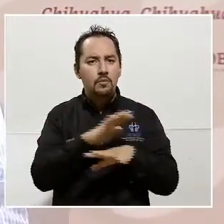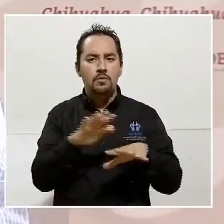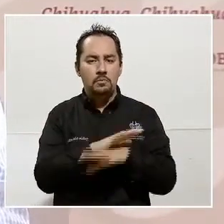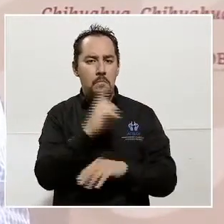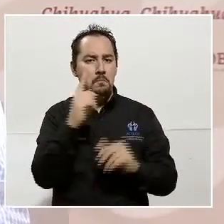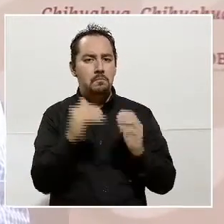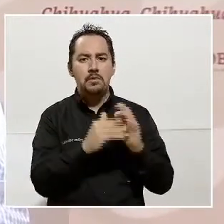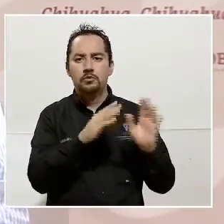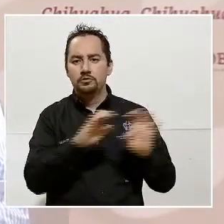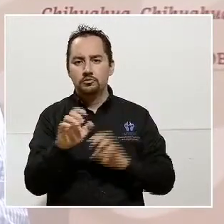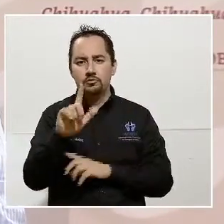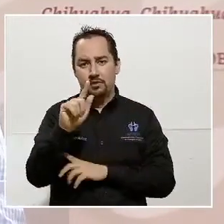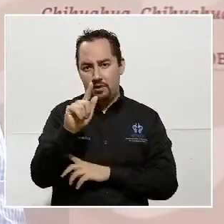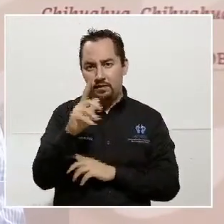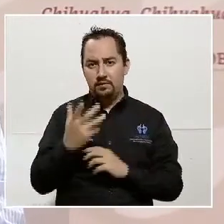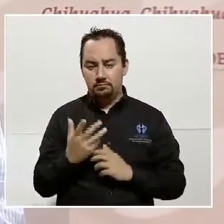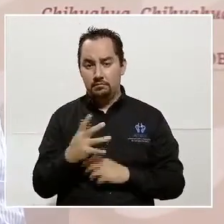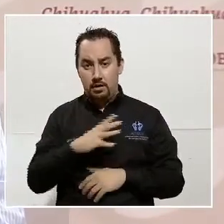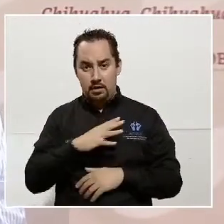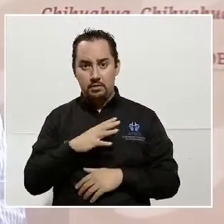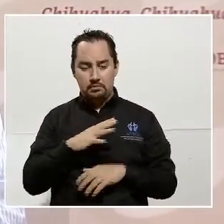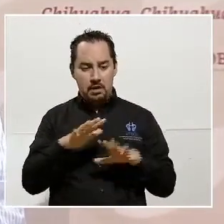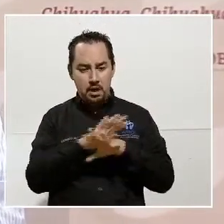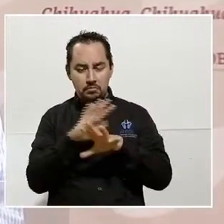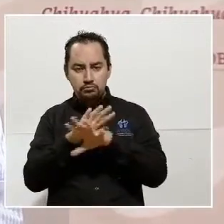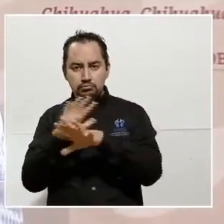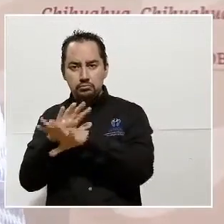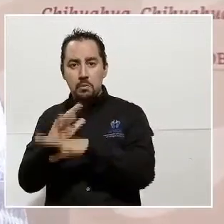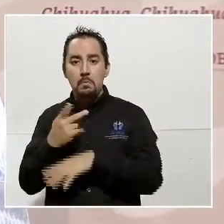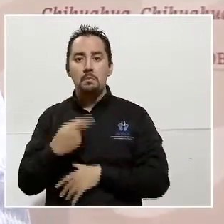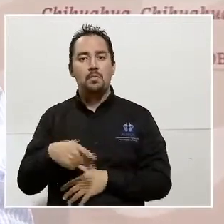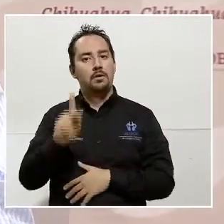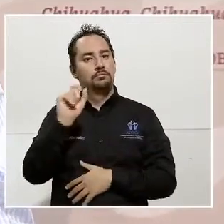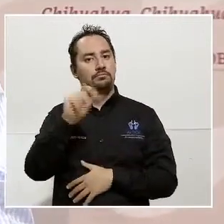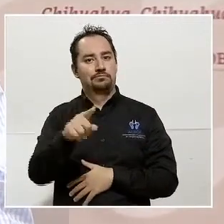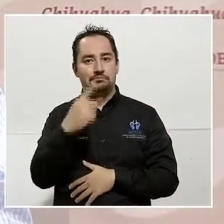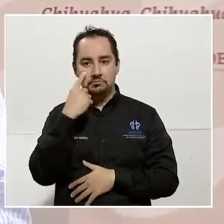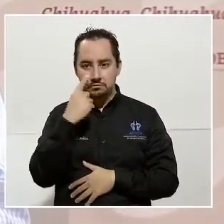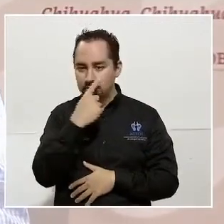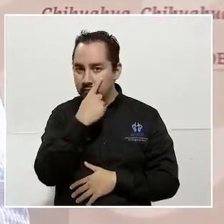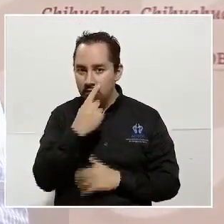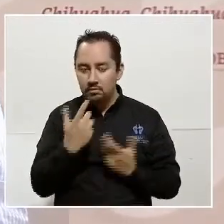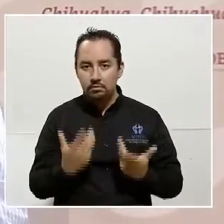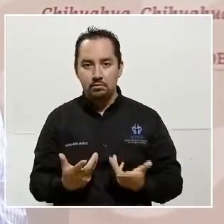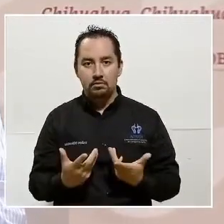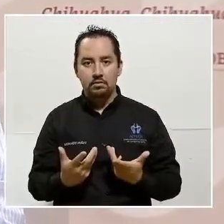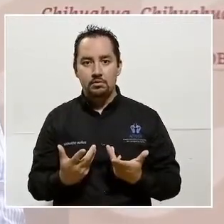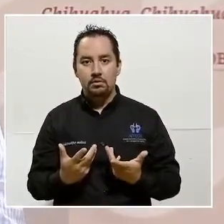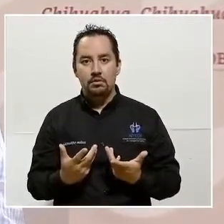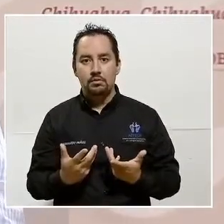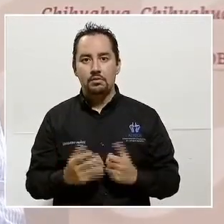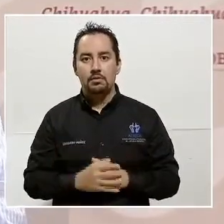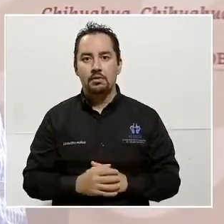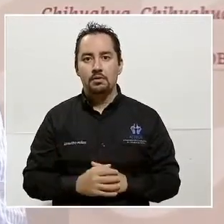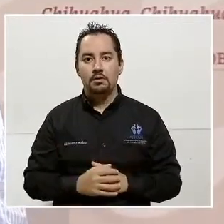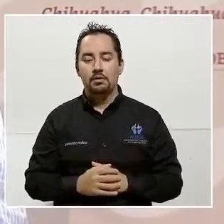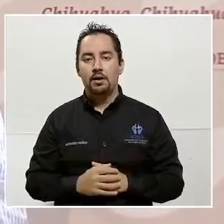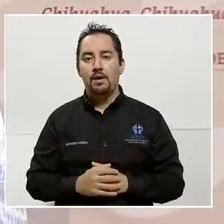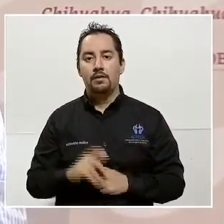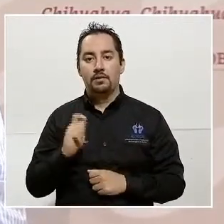70. Sin embargo, también es claro que muchas de las estructuras y